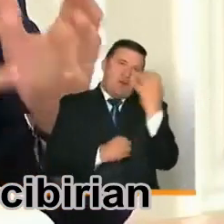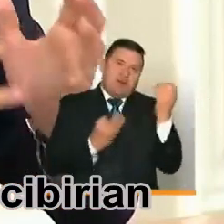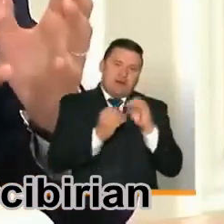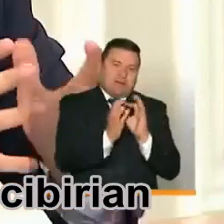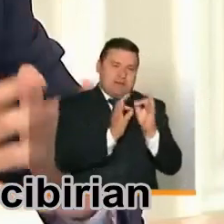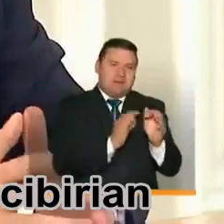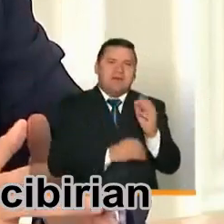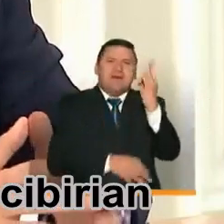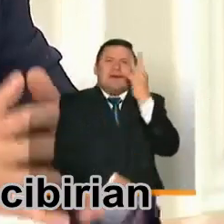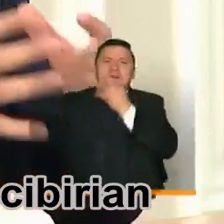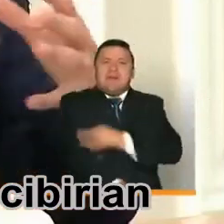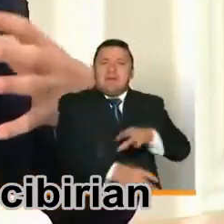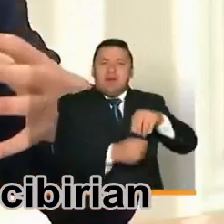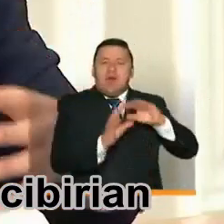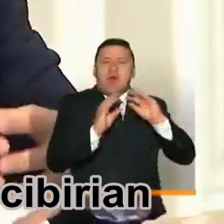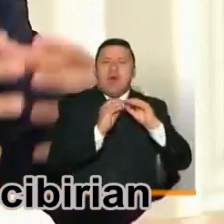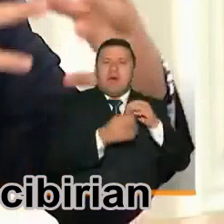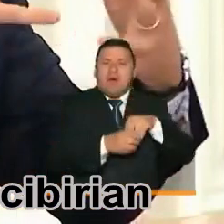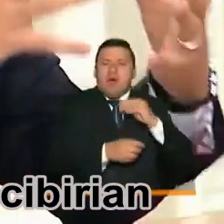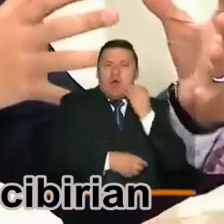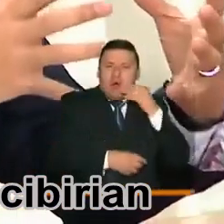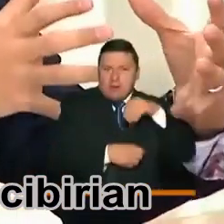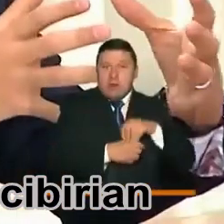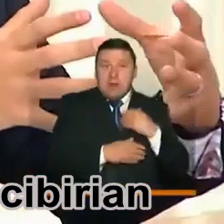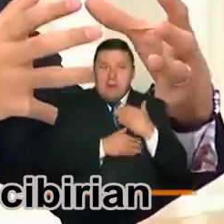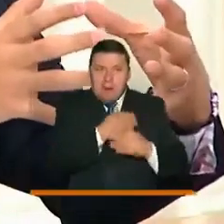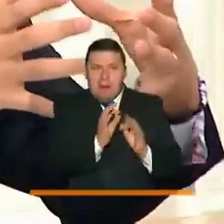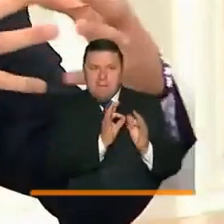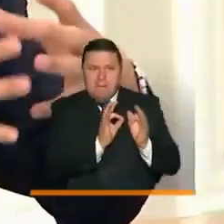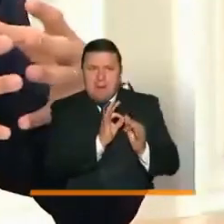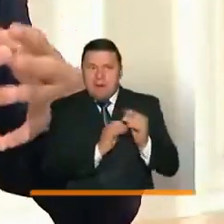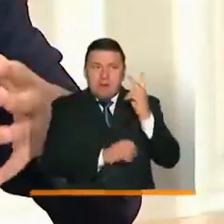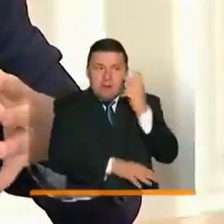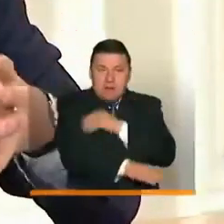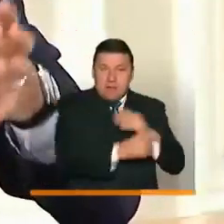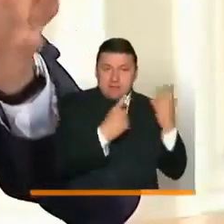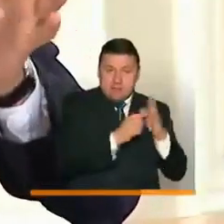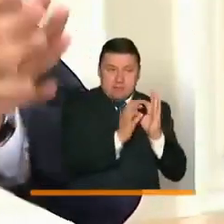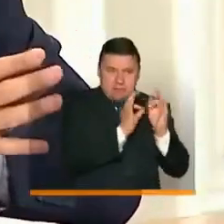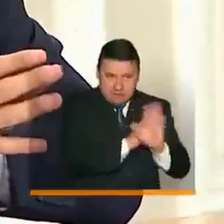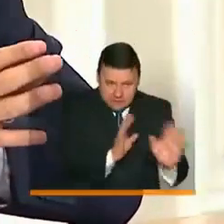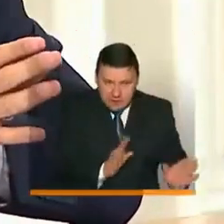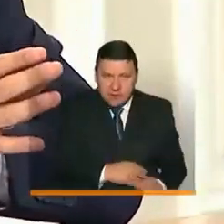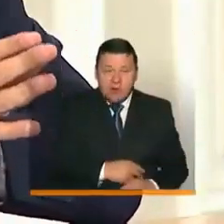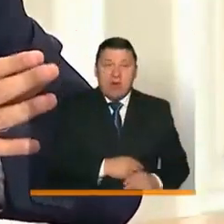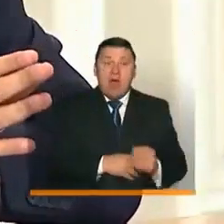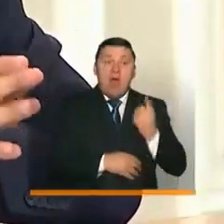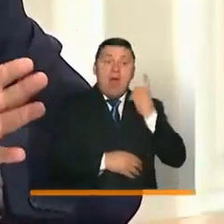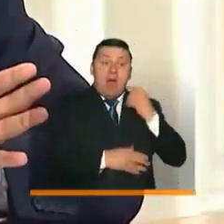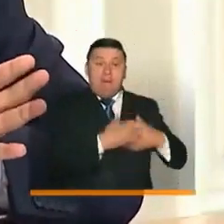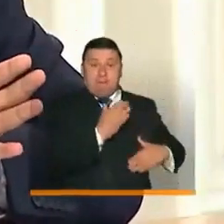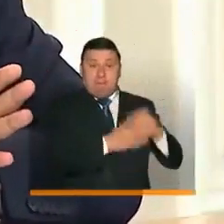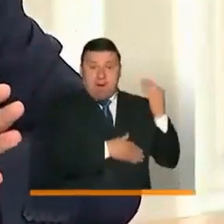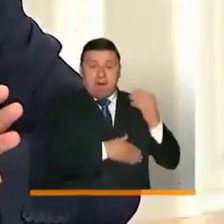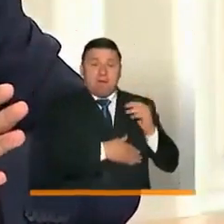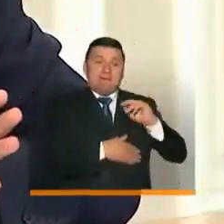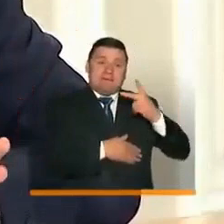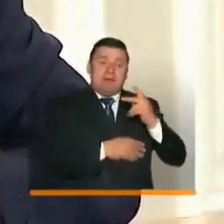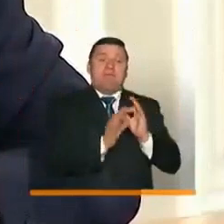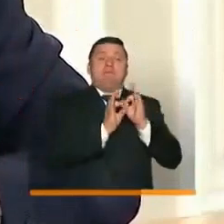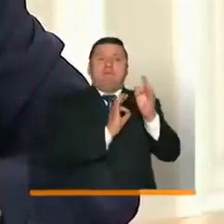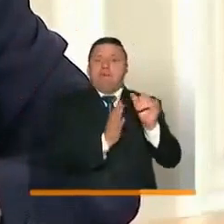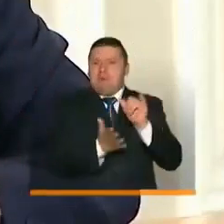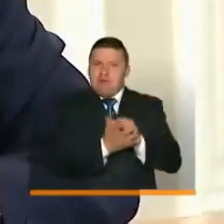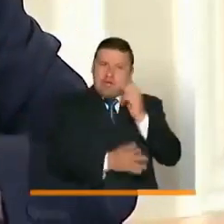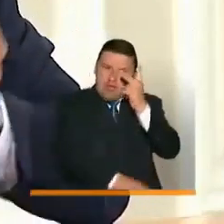para esos 3 millones de hogares. Lo haremos escalado, ya 2 millones recibieron 160 mil. Ayer arrancaron a recibir el segundo giro de